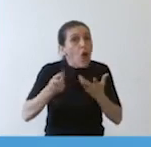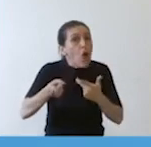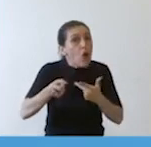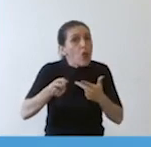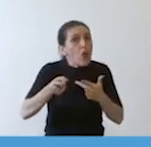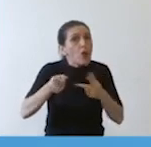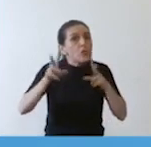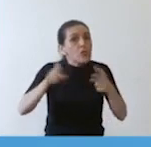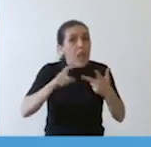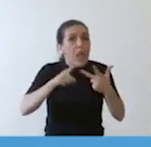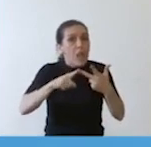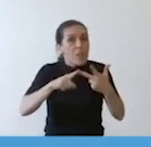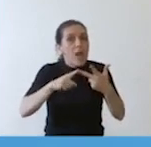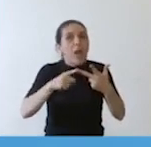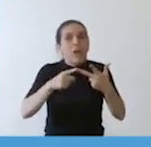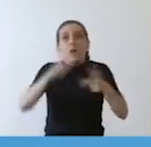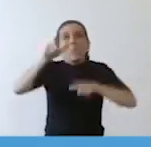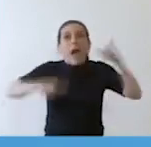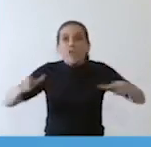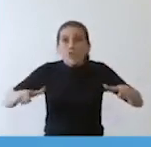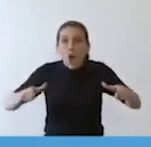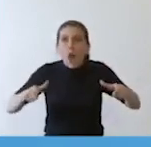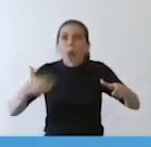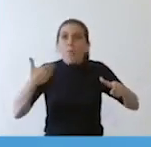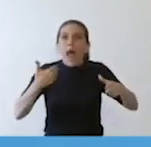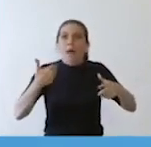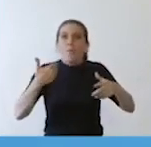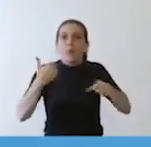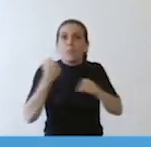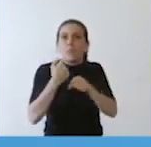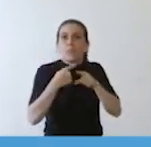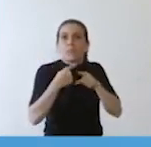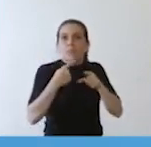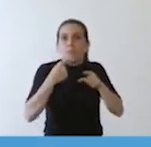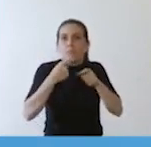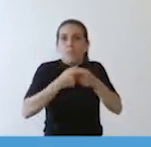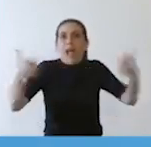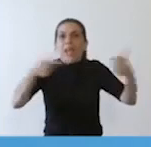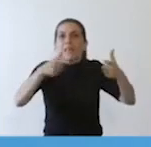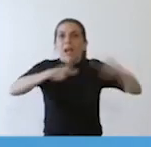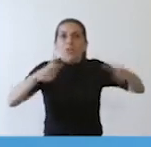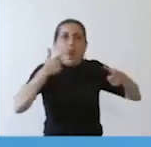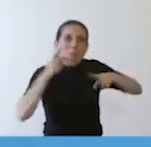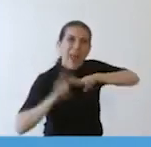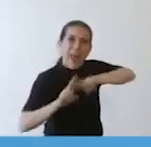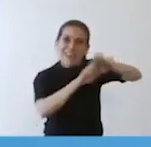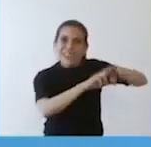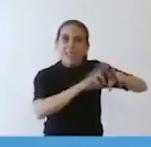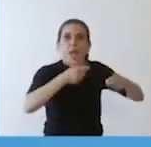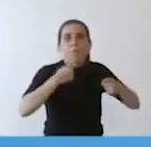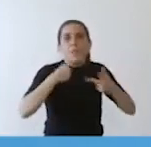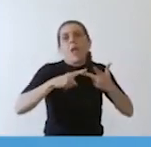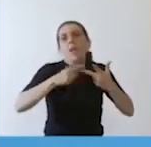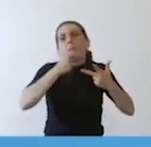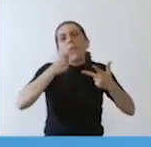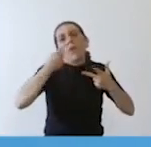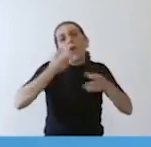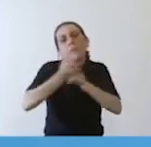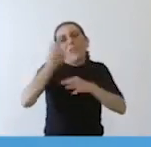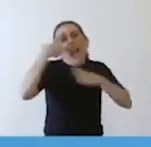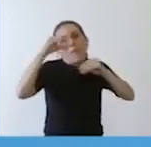el fortalecimiento del recurso humano para dar respuesta a esta situación y los equipos de protección personal,